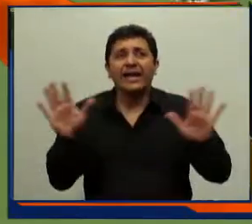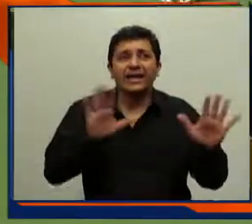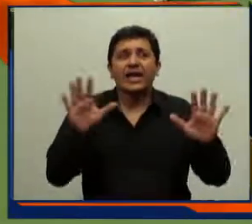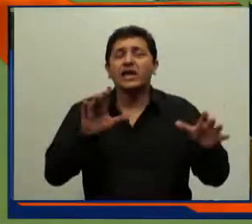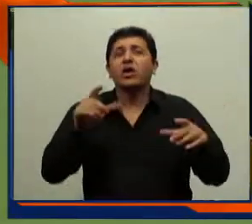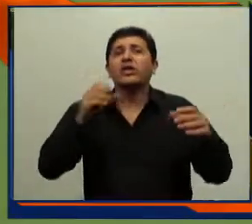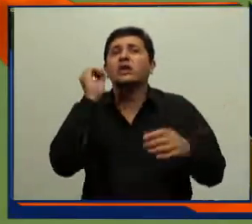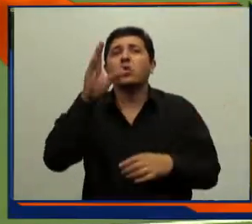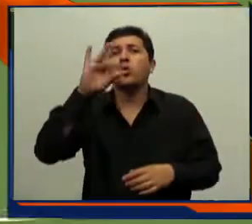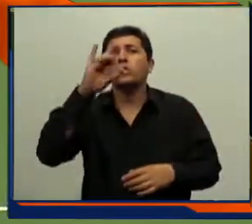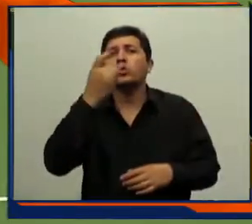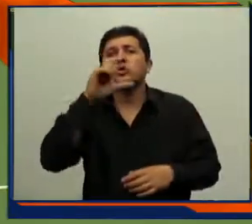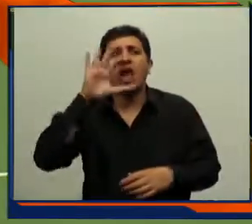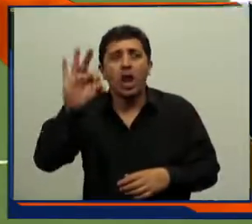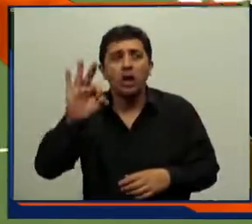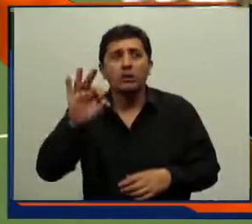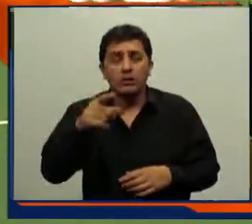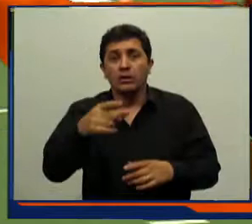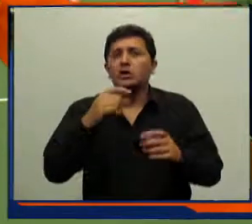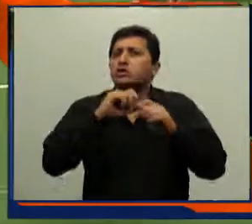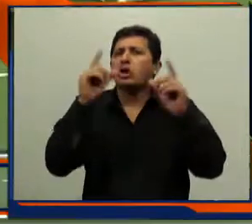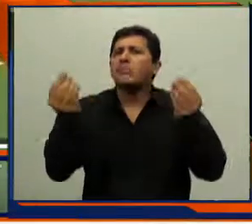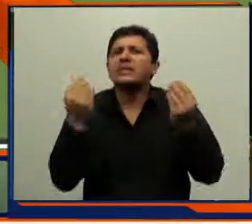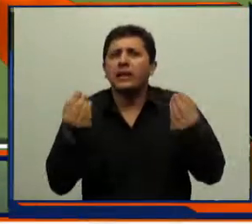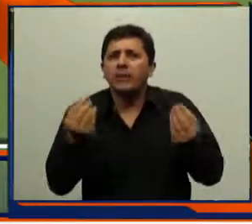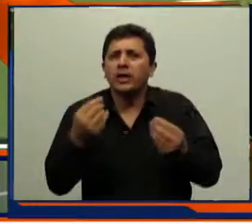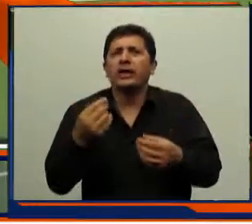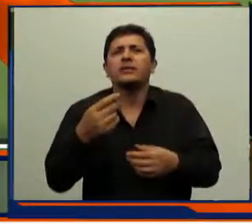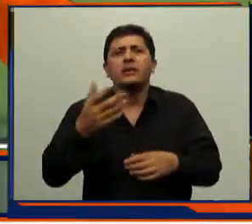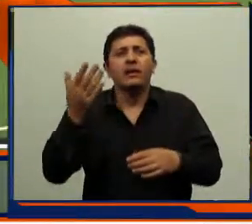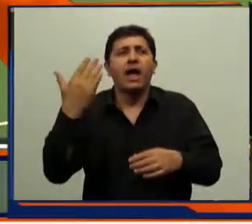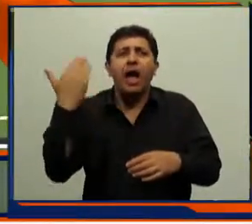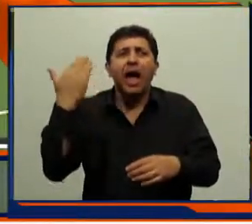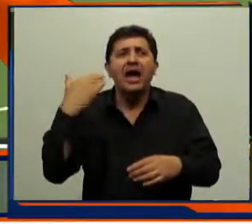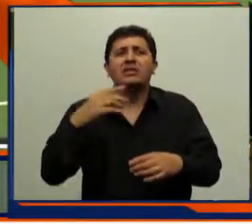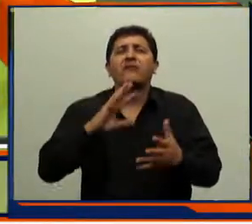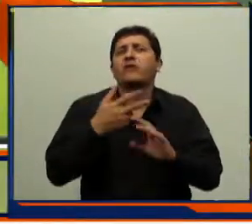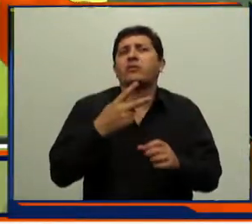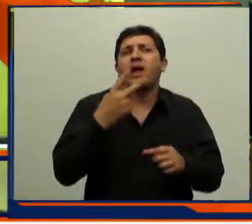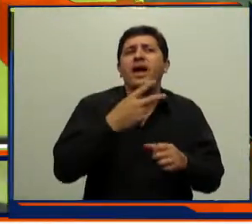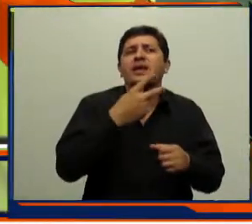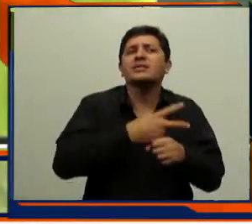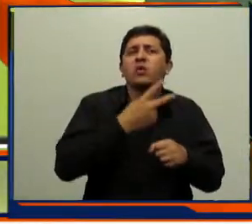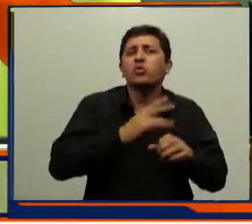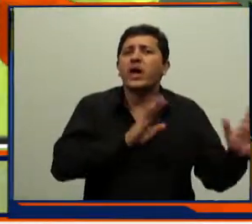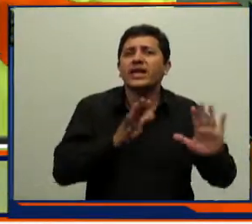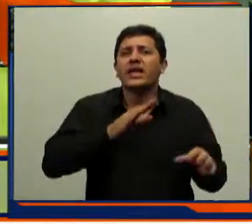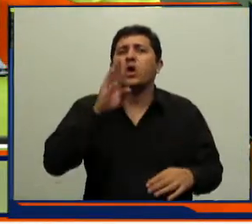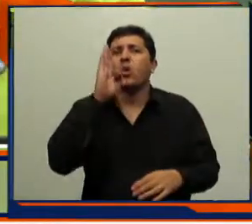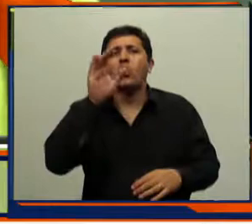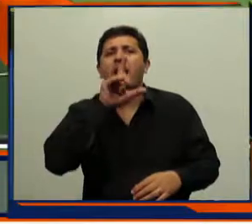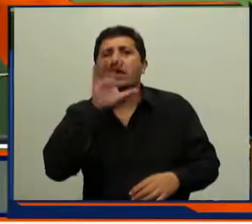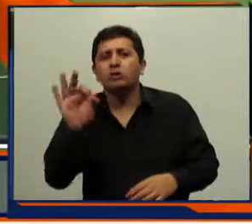gran arquero que podemos decir que fue sorpresa para, porque hasta este momento estaba atajando como segundo arquero Joaquín Bertol,